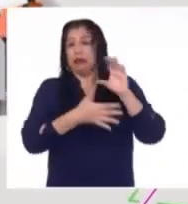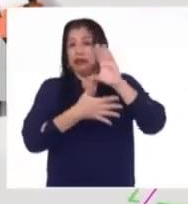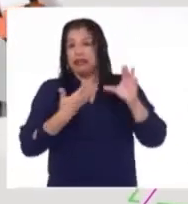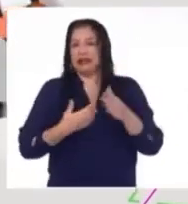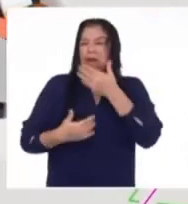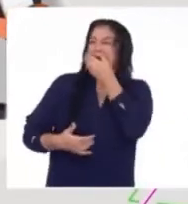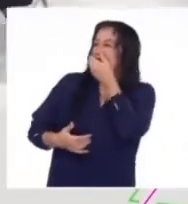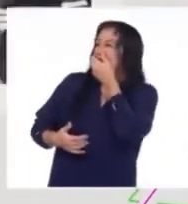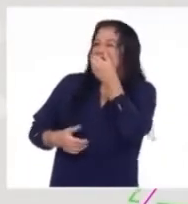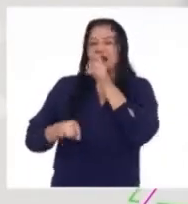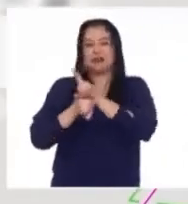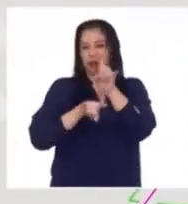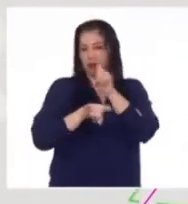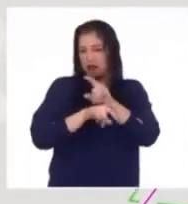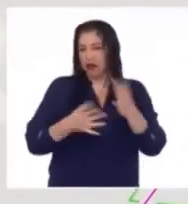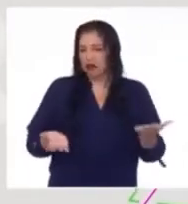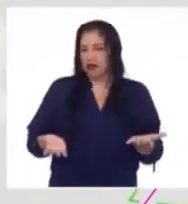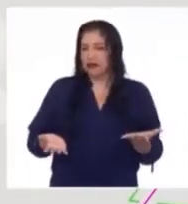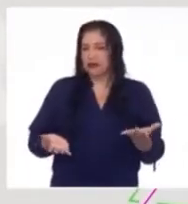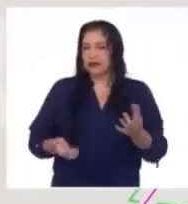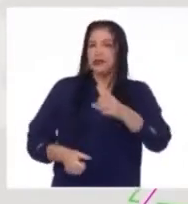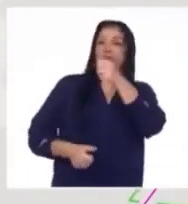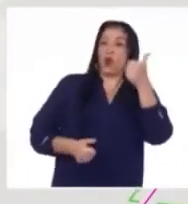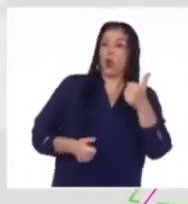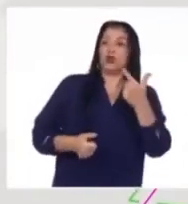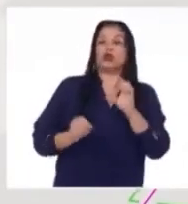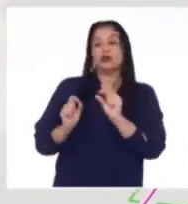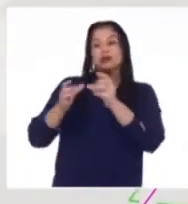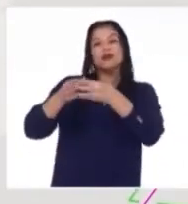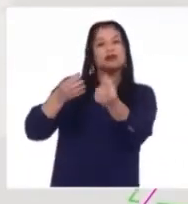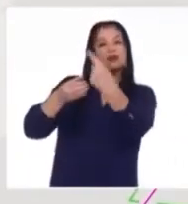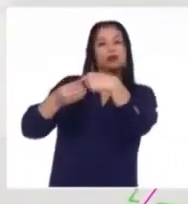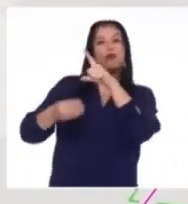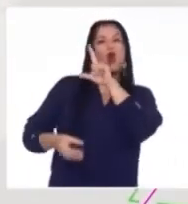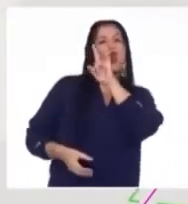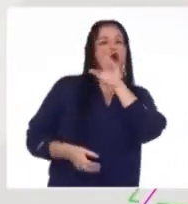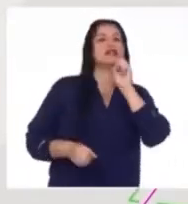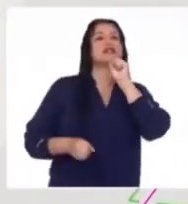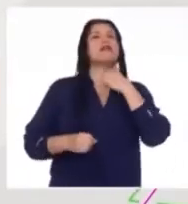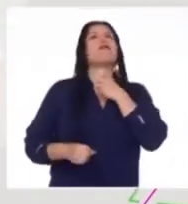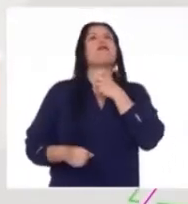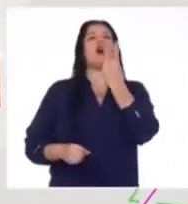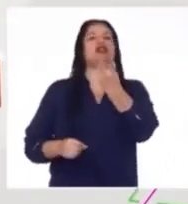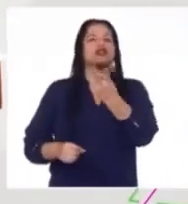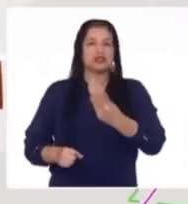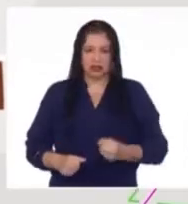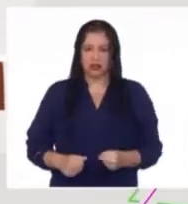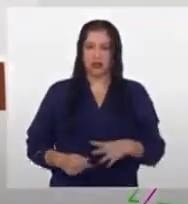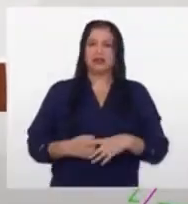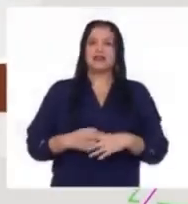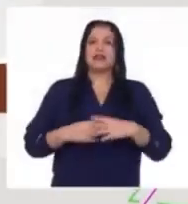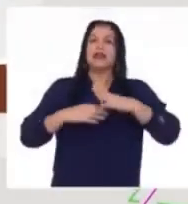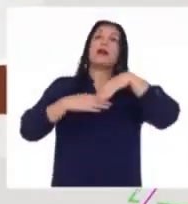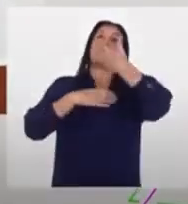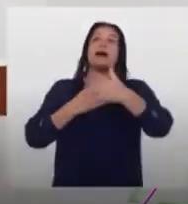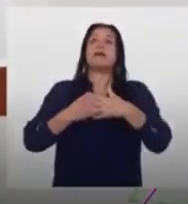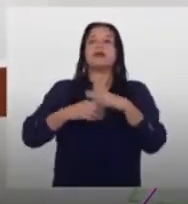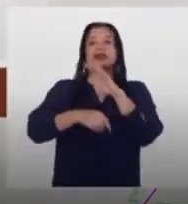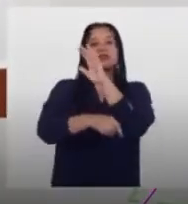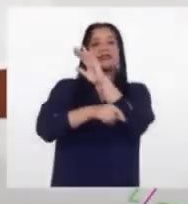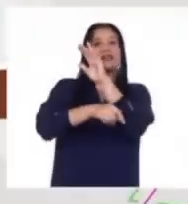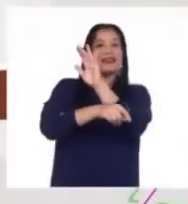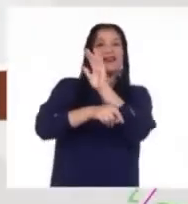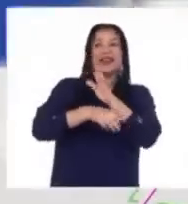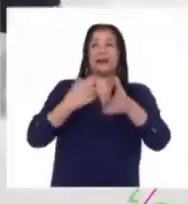se reían. Luis, otro miembro del grupo, dijo en voz alta: vamos más tarde a bailar, pero sin